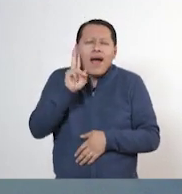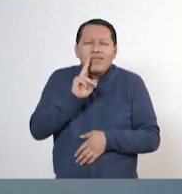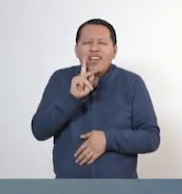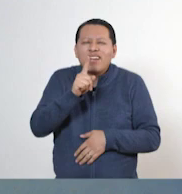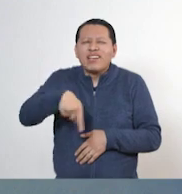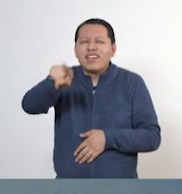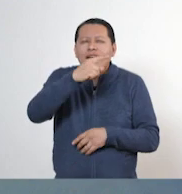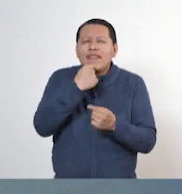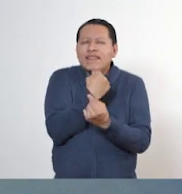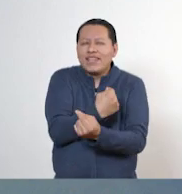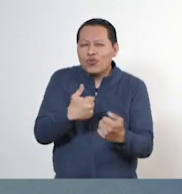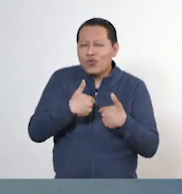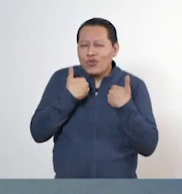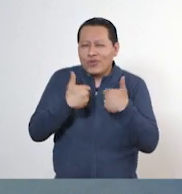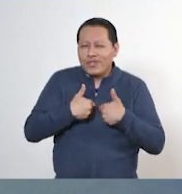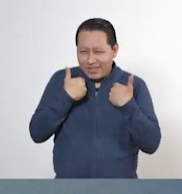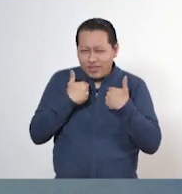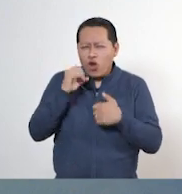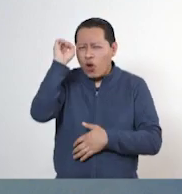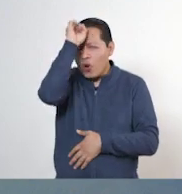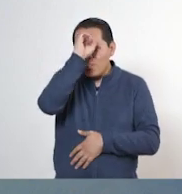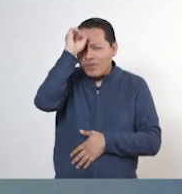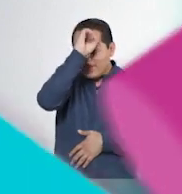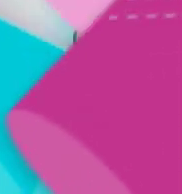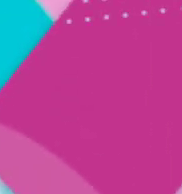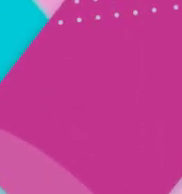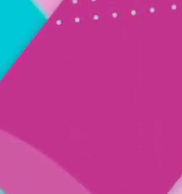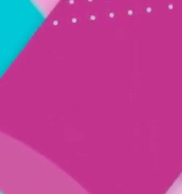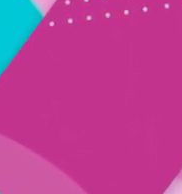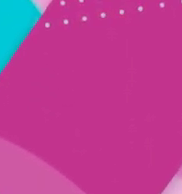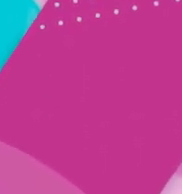y los niños y adolescentes sobre la libertad y la responsabilidad.